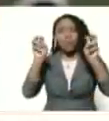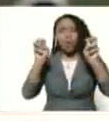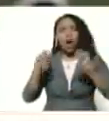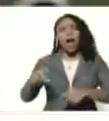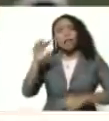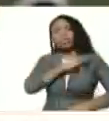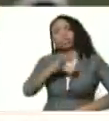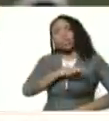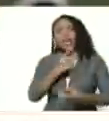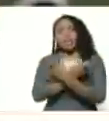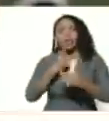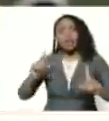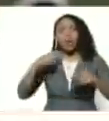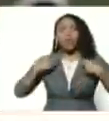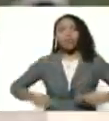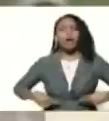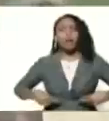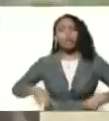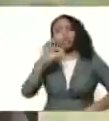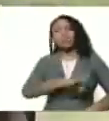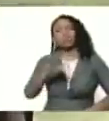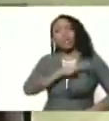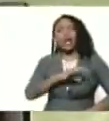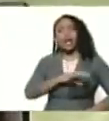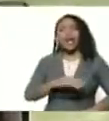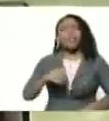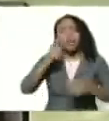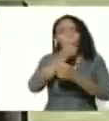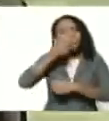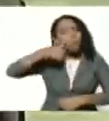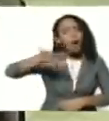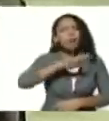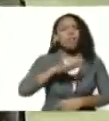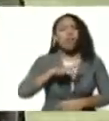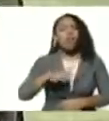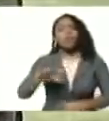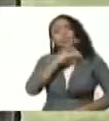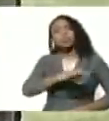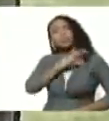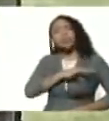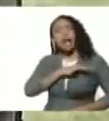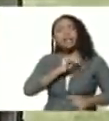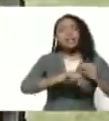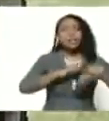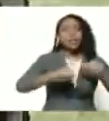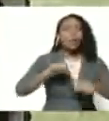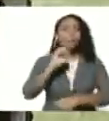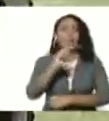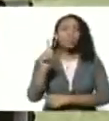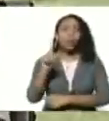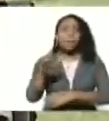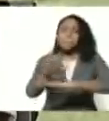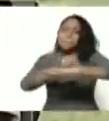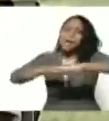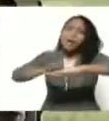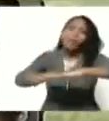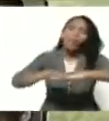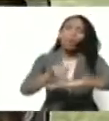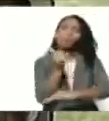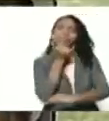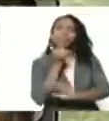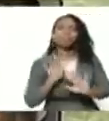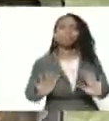socialismo democrático y humanista, el socialismo de los pueblos, el socialismo del siglo XXI. Perdonen la molestia.